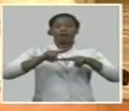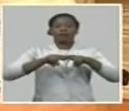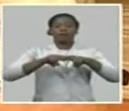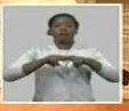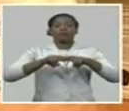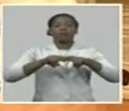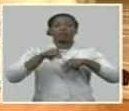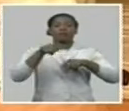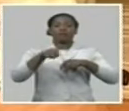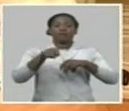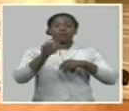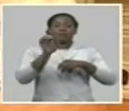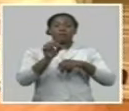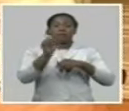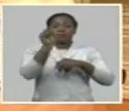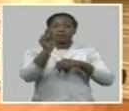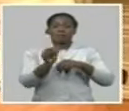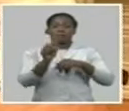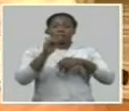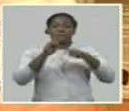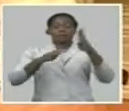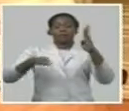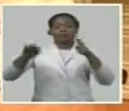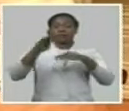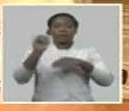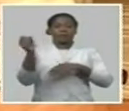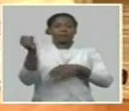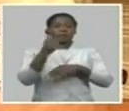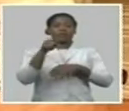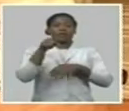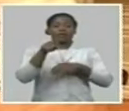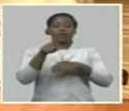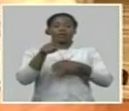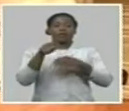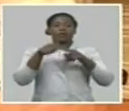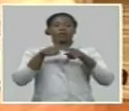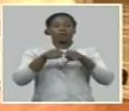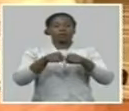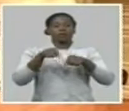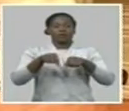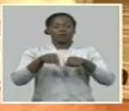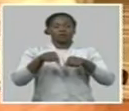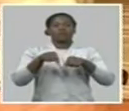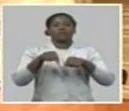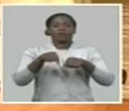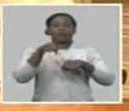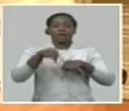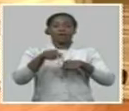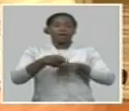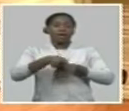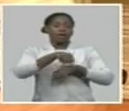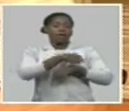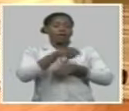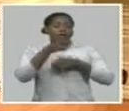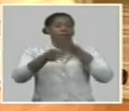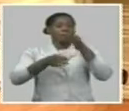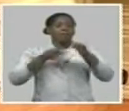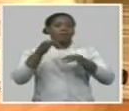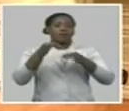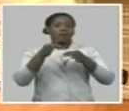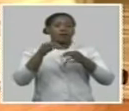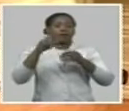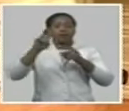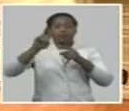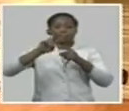presencia de la viceprimera ministra y de maría chamba que nos acompaña de forma permanente y en el día 10 como hoy se pudo ver en el